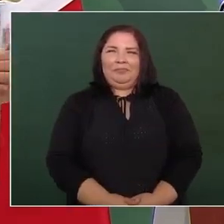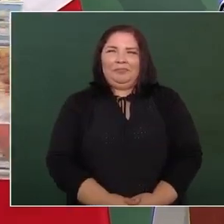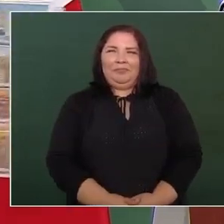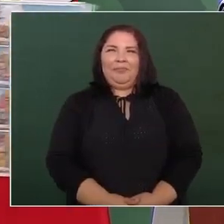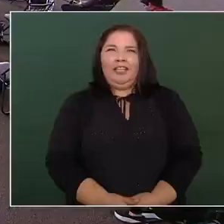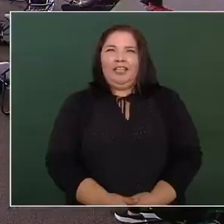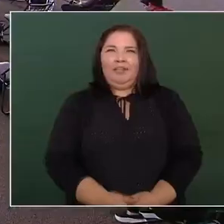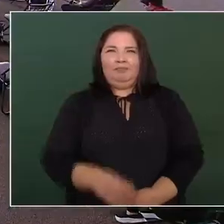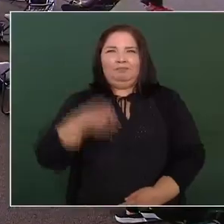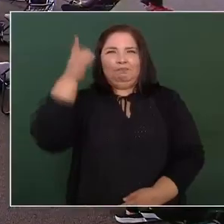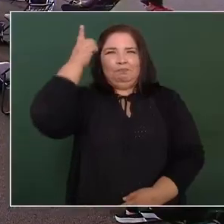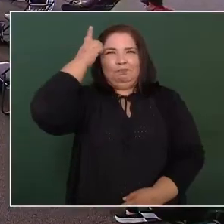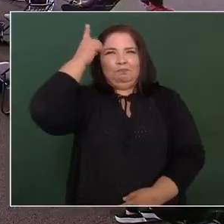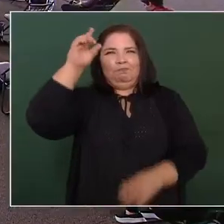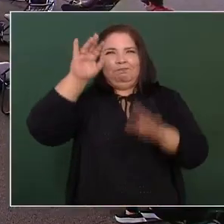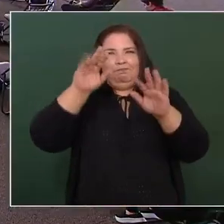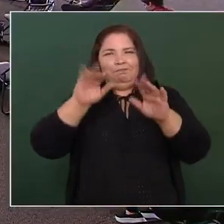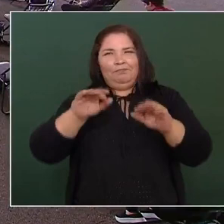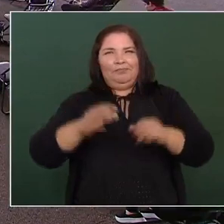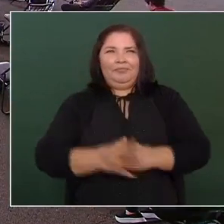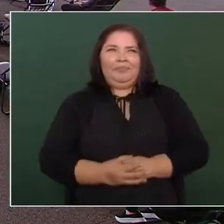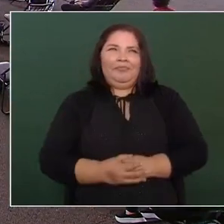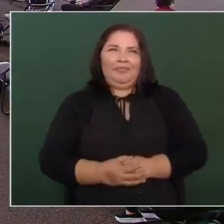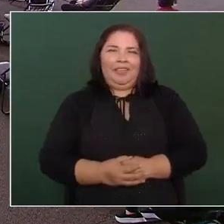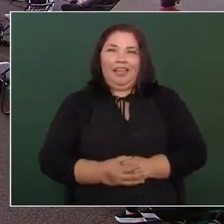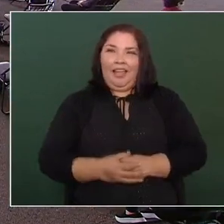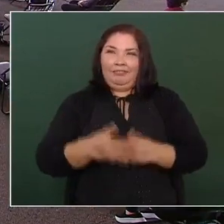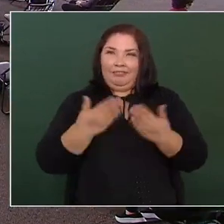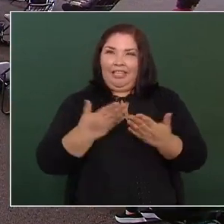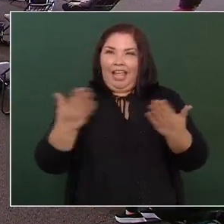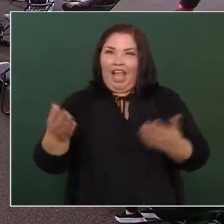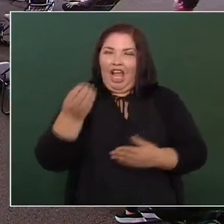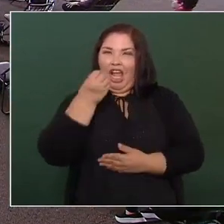Dios lo bendiga, presidente. Ahora Dios sí vamos al desayuno.